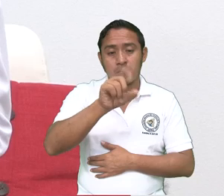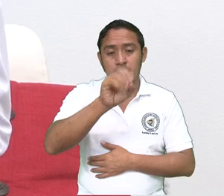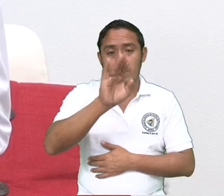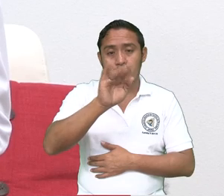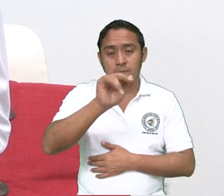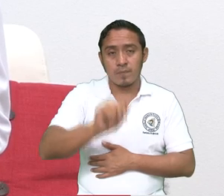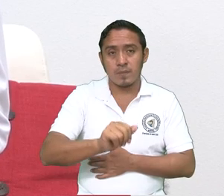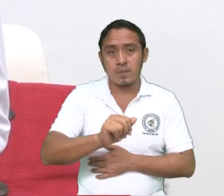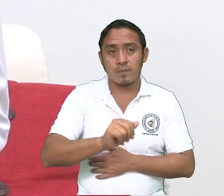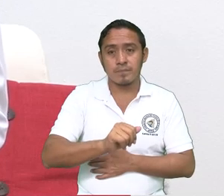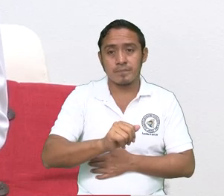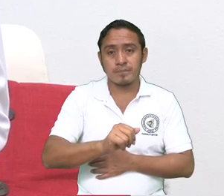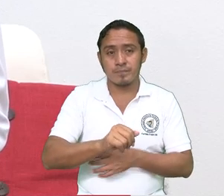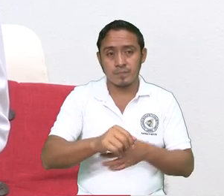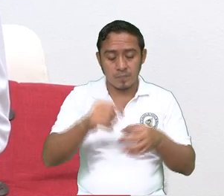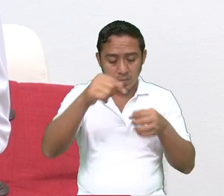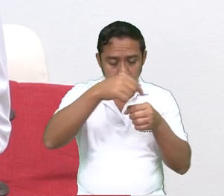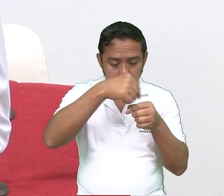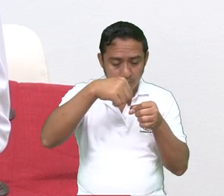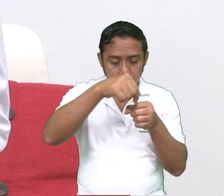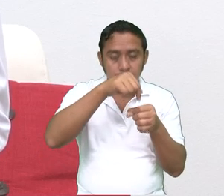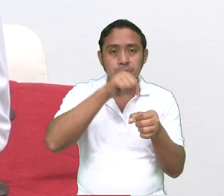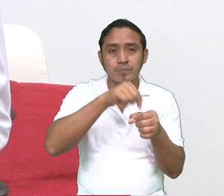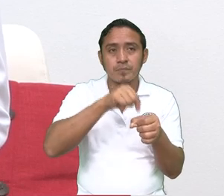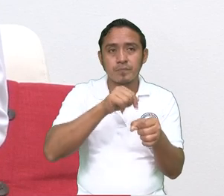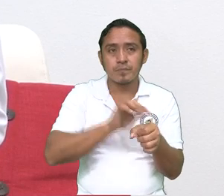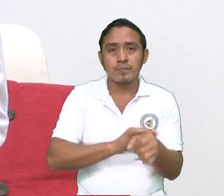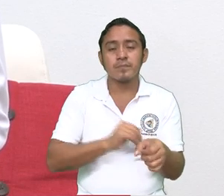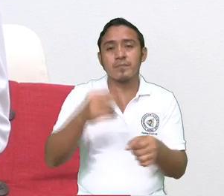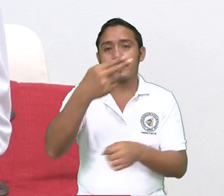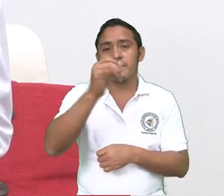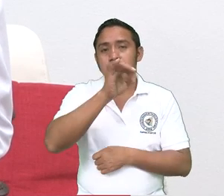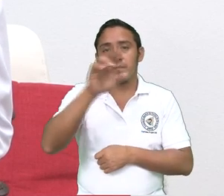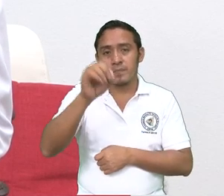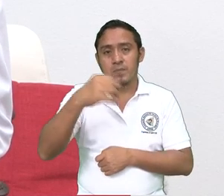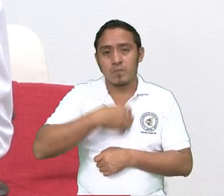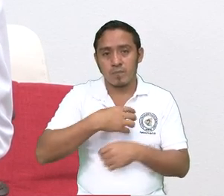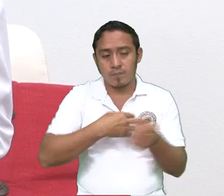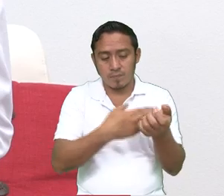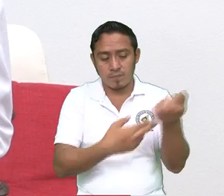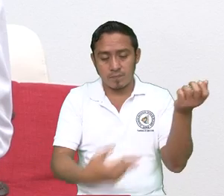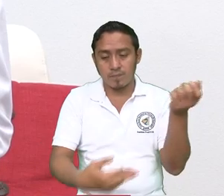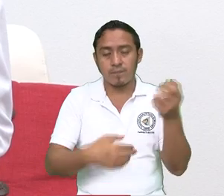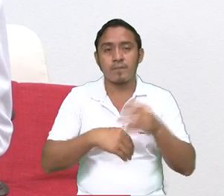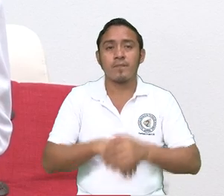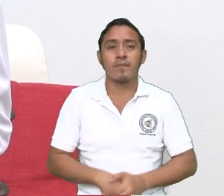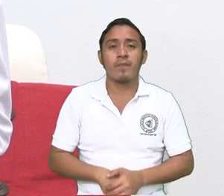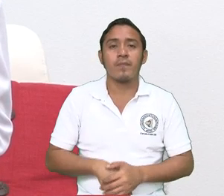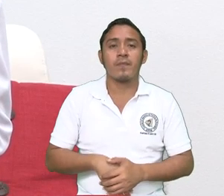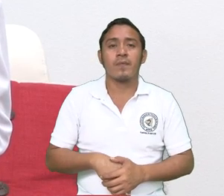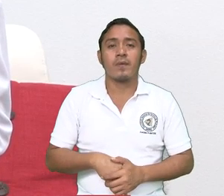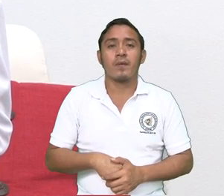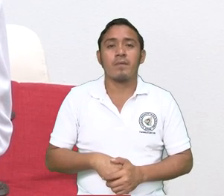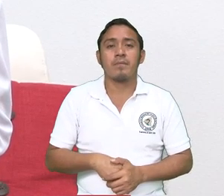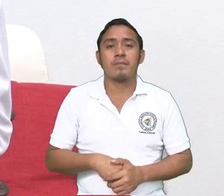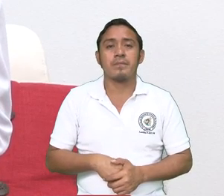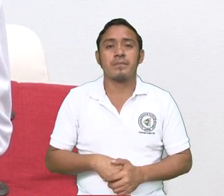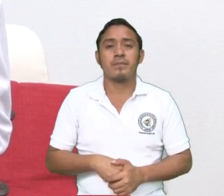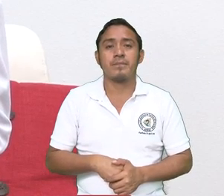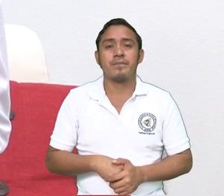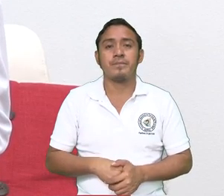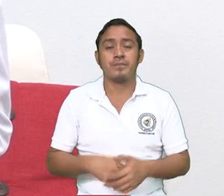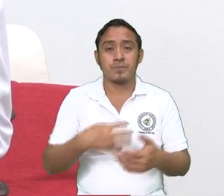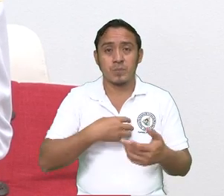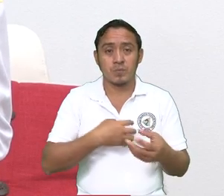hemoglobina el principal portador de hierro en la sangre y bueno los